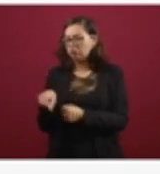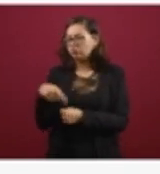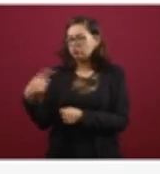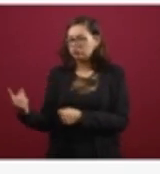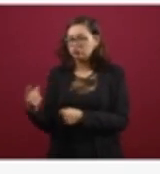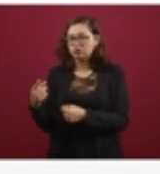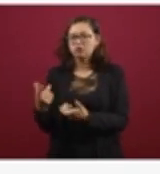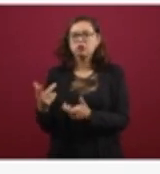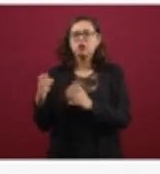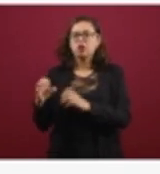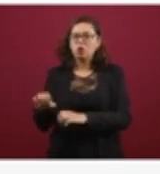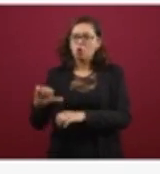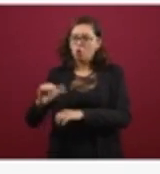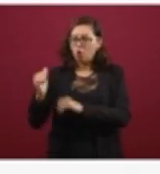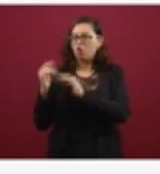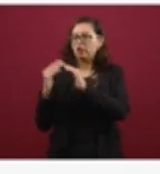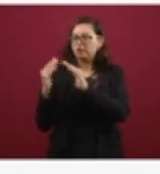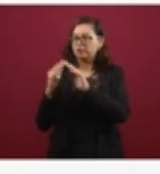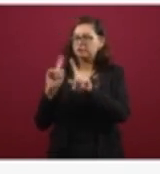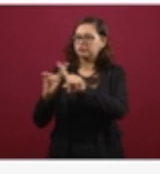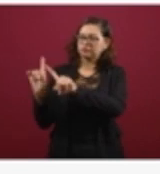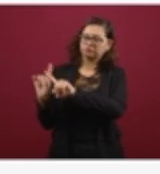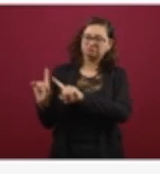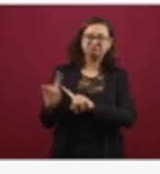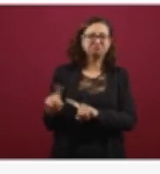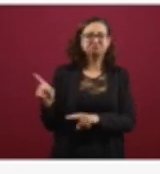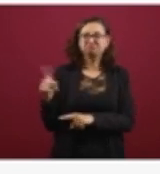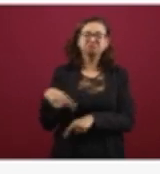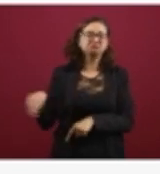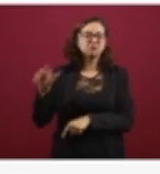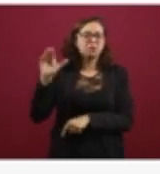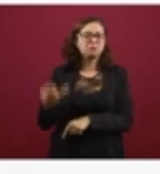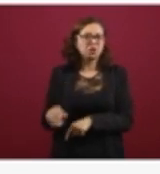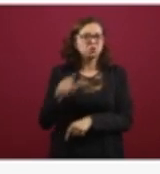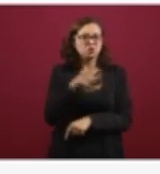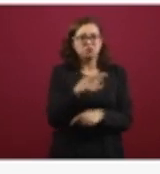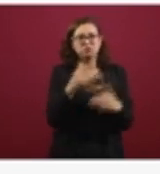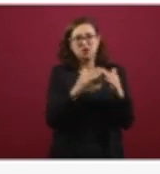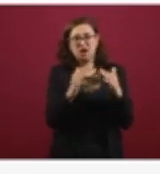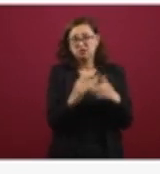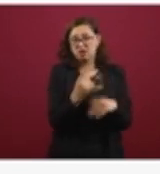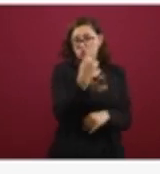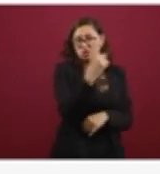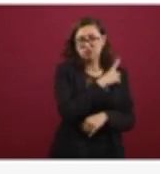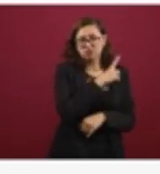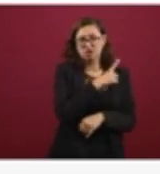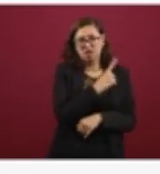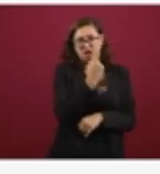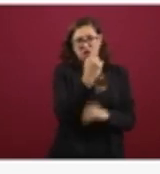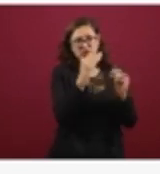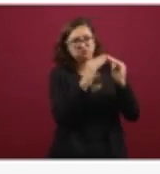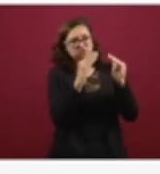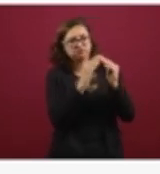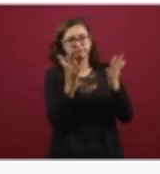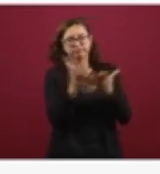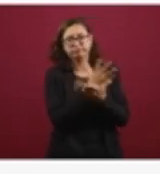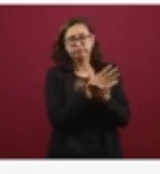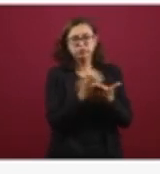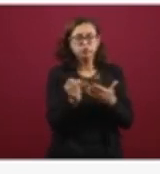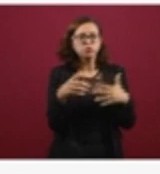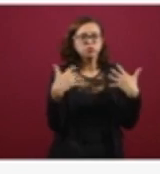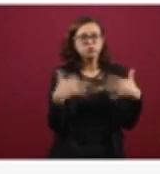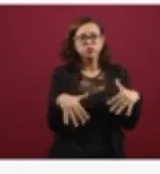subasta de bienes inmuebles e incluso de Santa Lucía. También fue muy especial porque seguimos